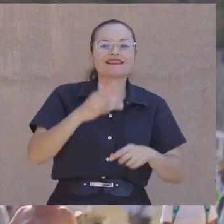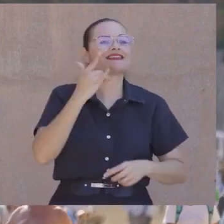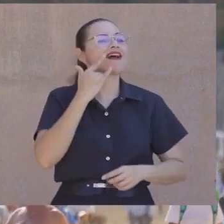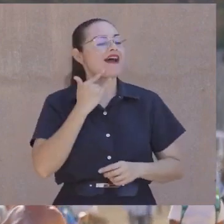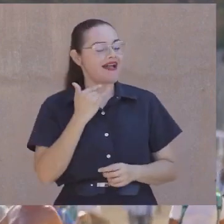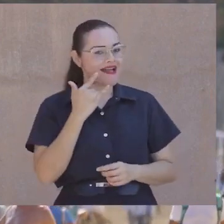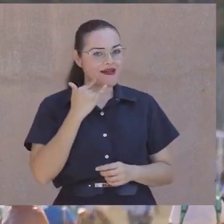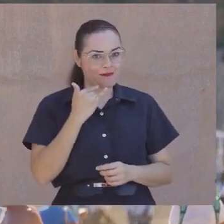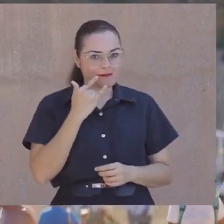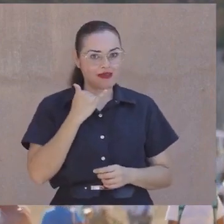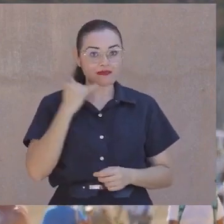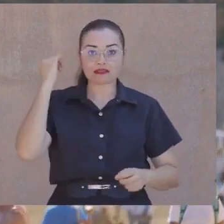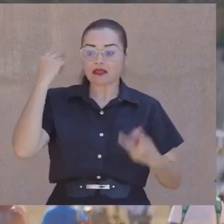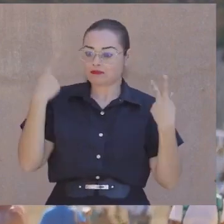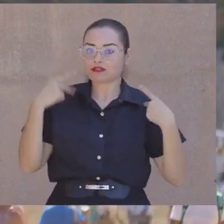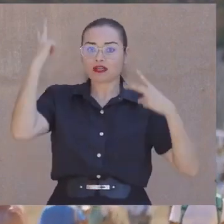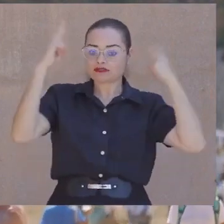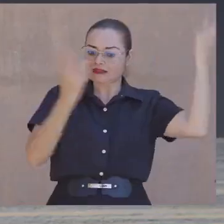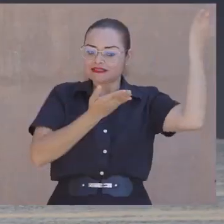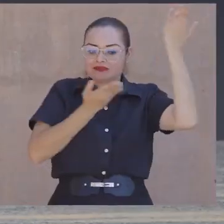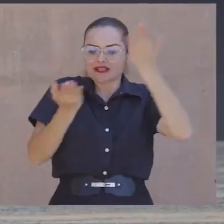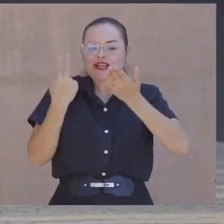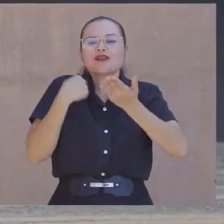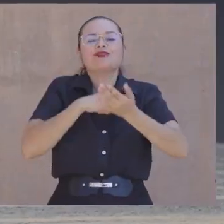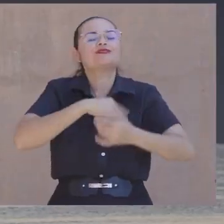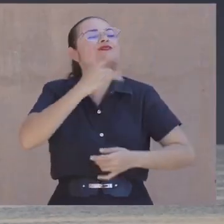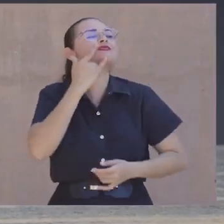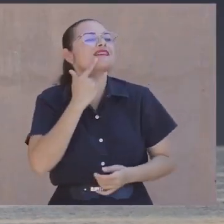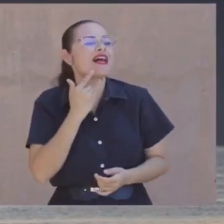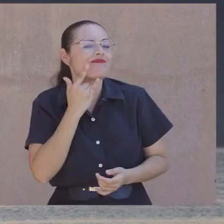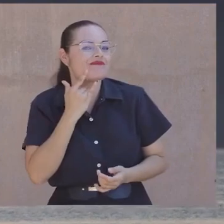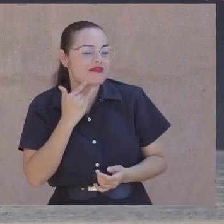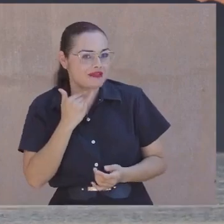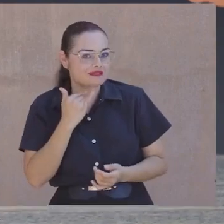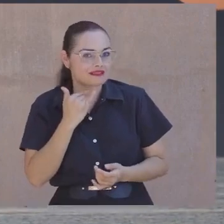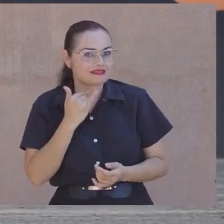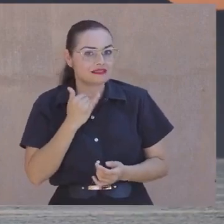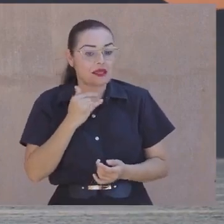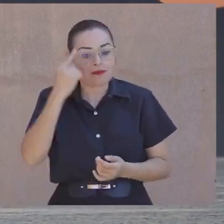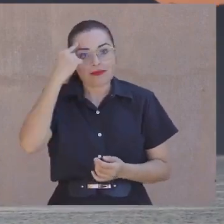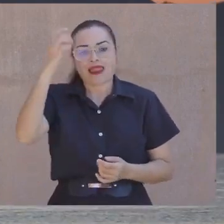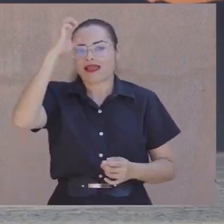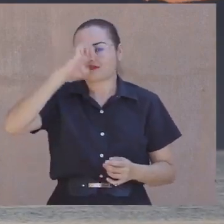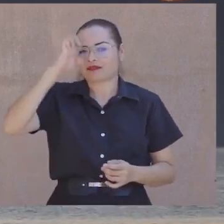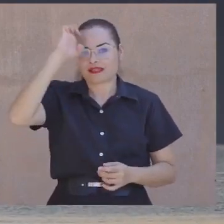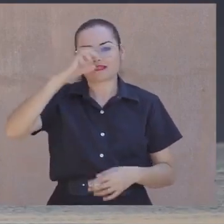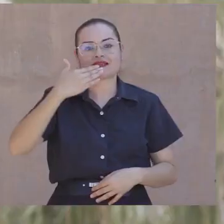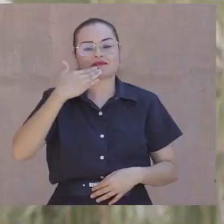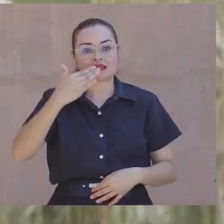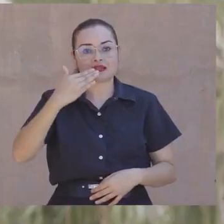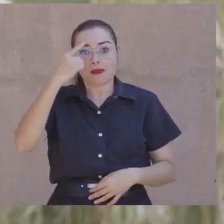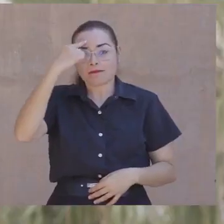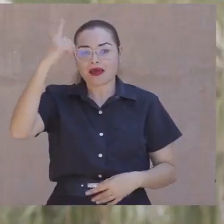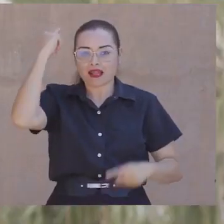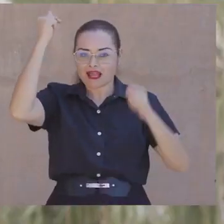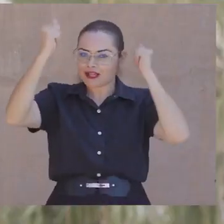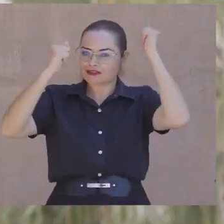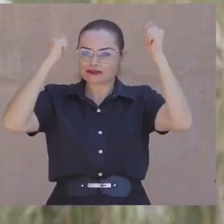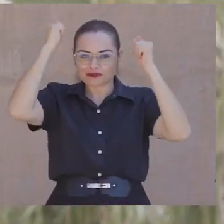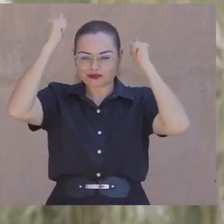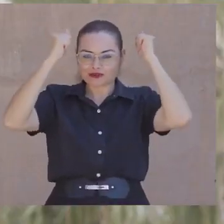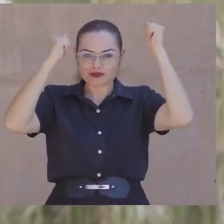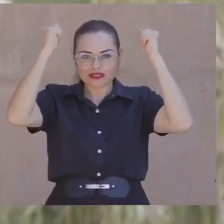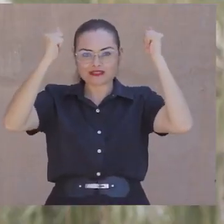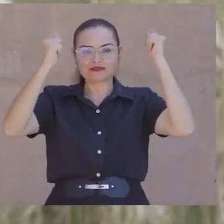los mejores anfitriones a dar a nuestros visitantes las mejores experiencias a seguir haciendo del